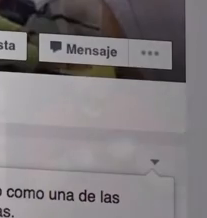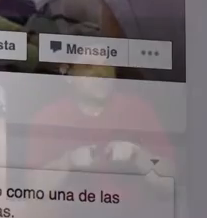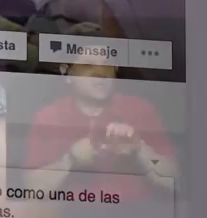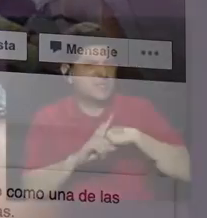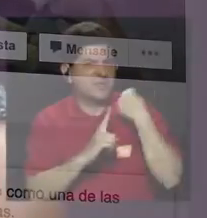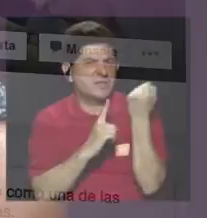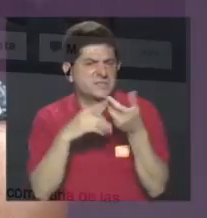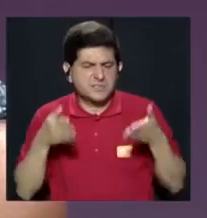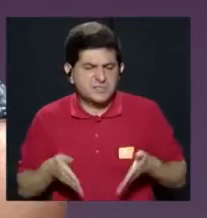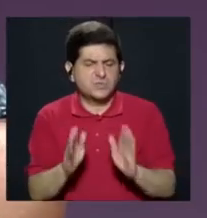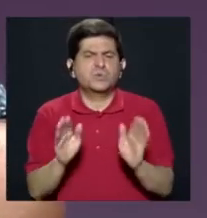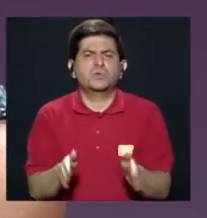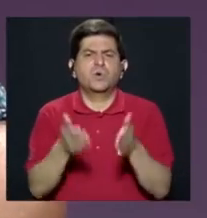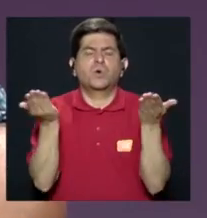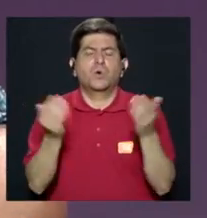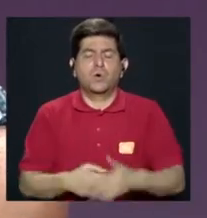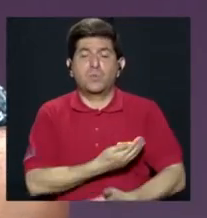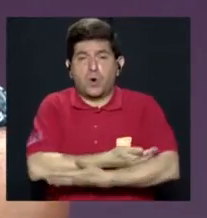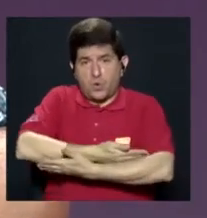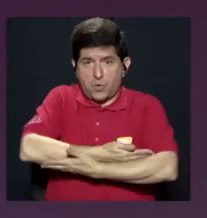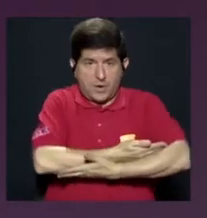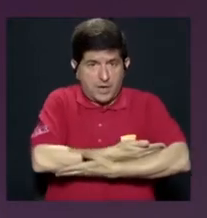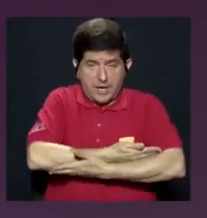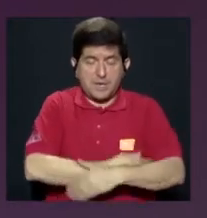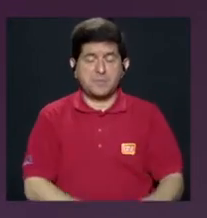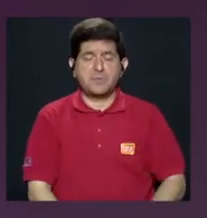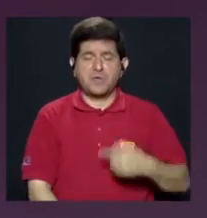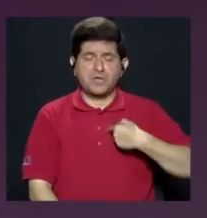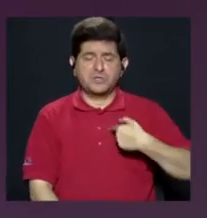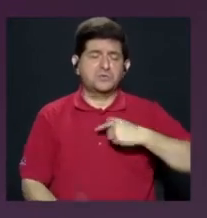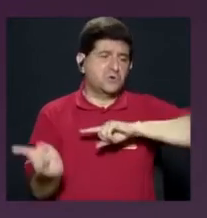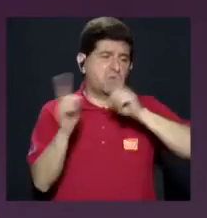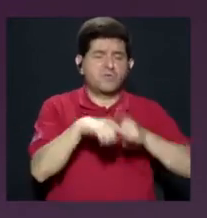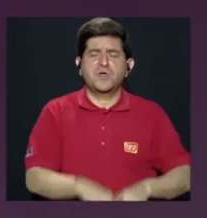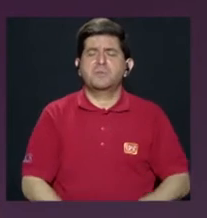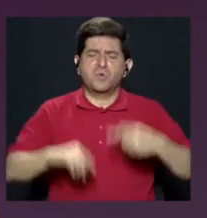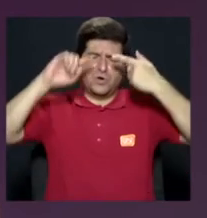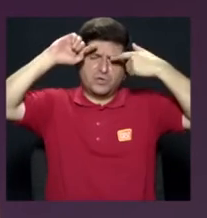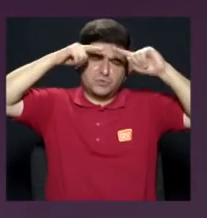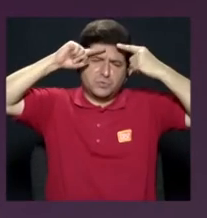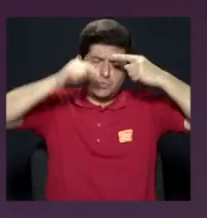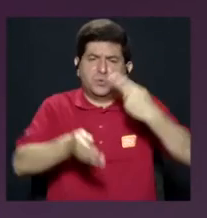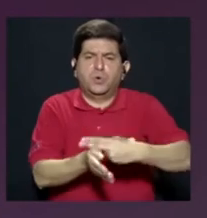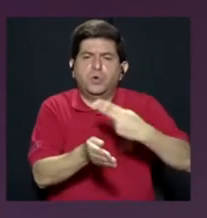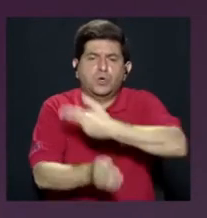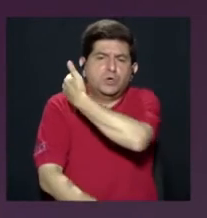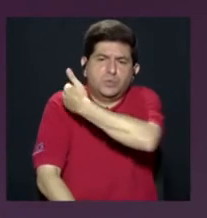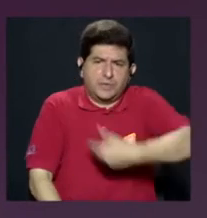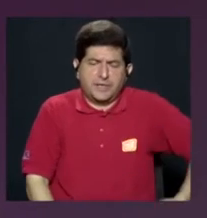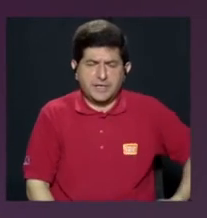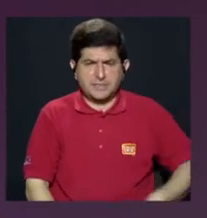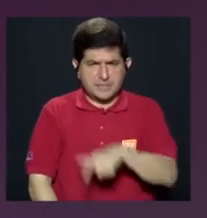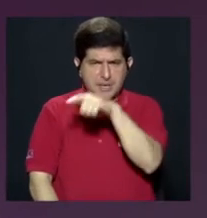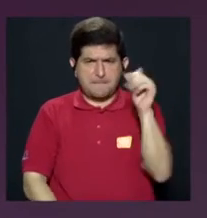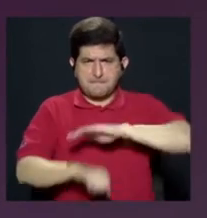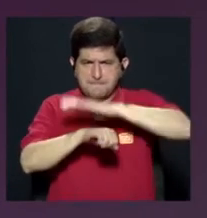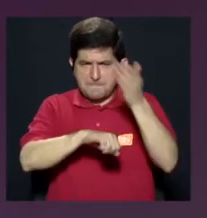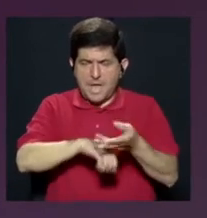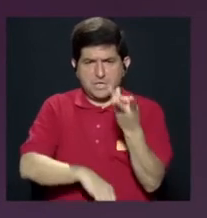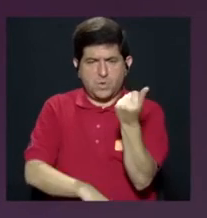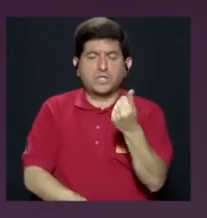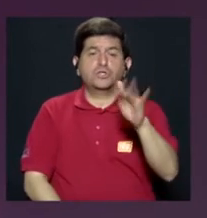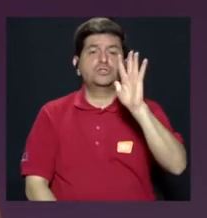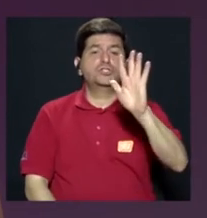lo de su hijo? Mi bebé, yo fui por un simple dolor de cabeza al hospital de Heredia. ¿Cuántos meses tenía de embarazo?